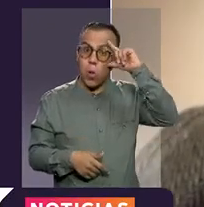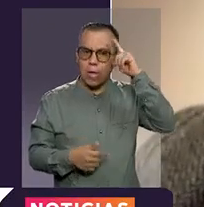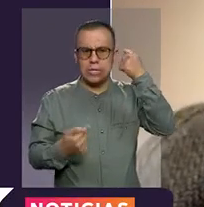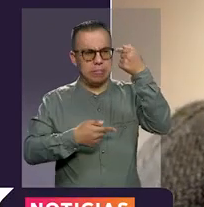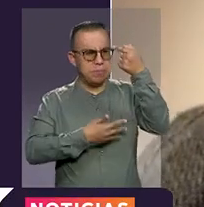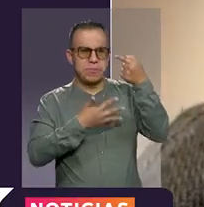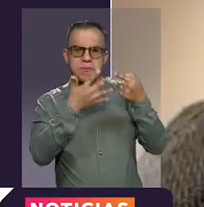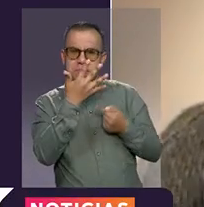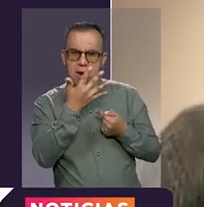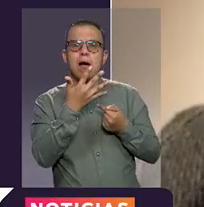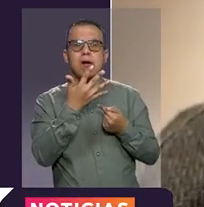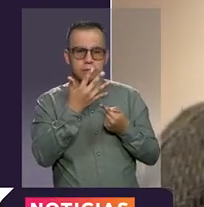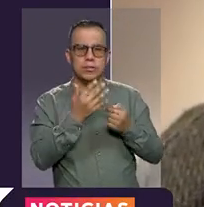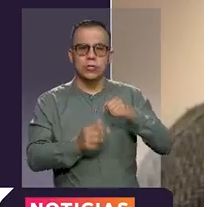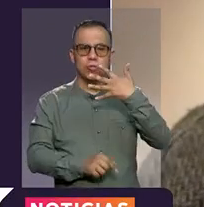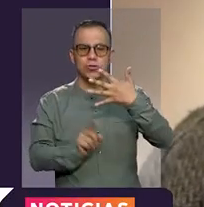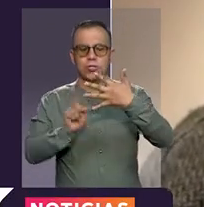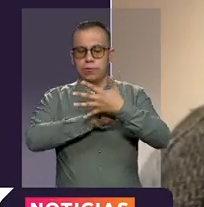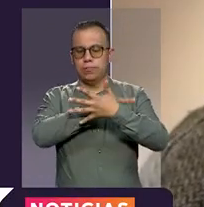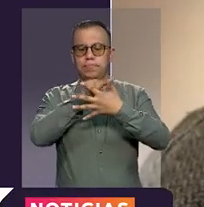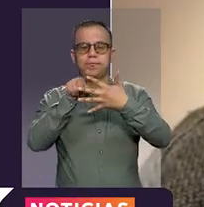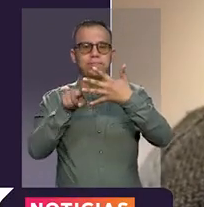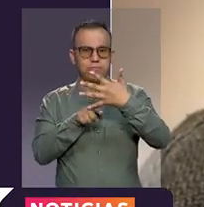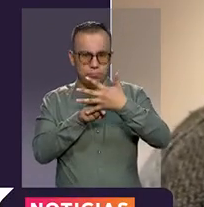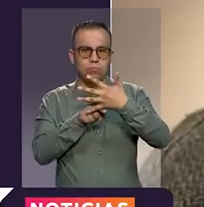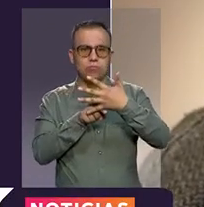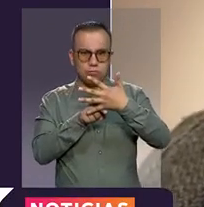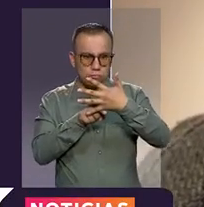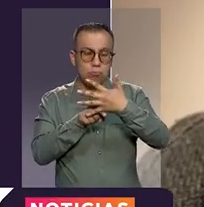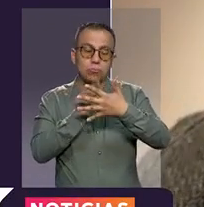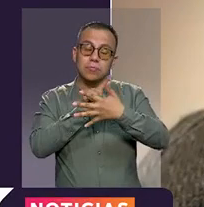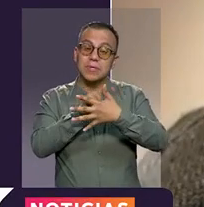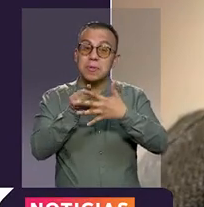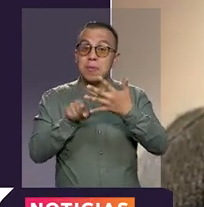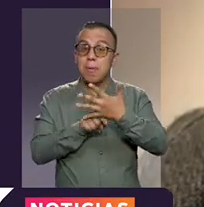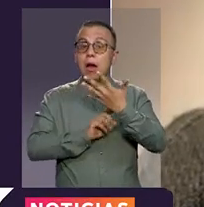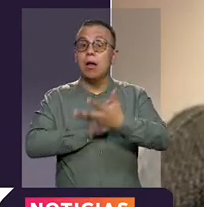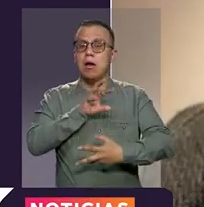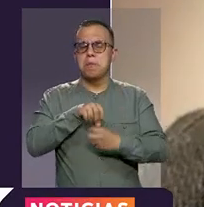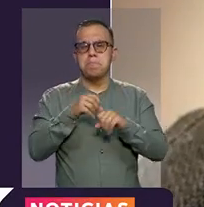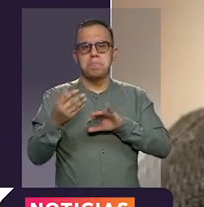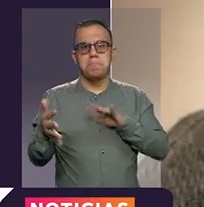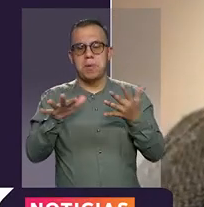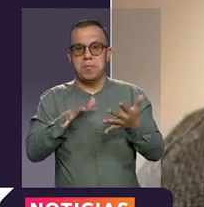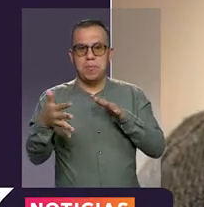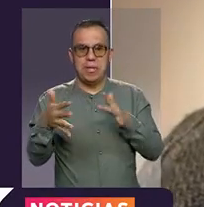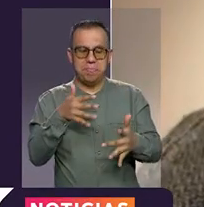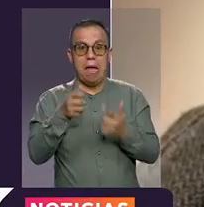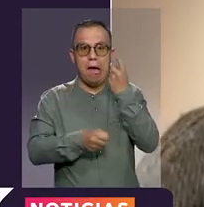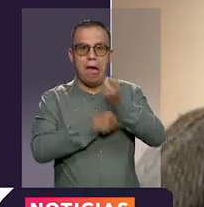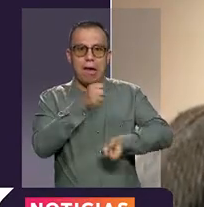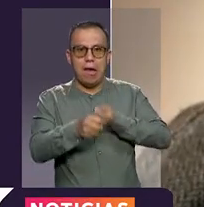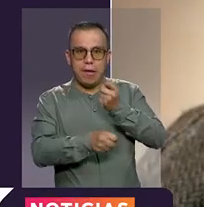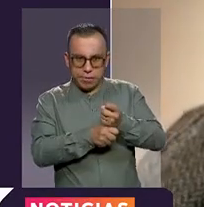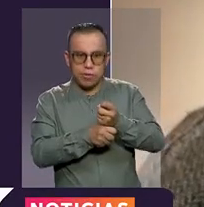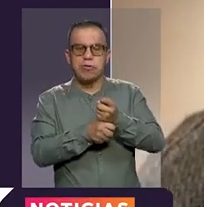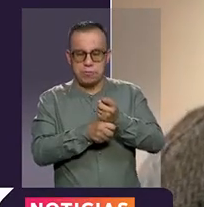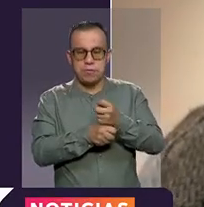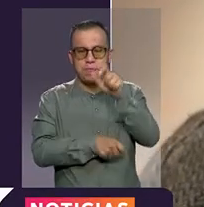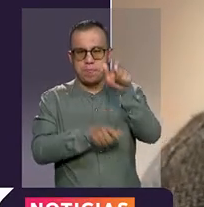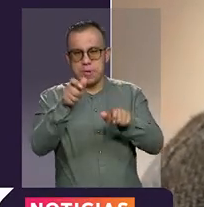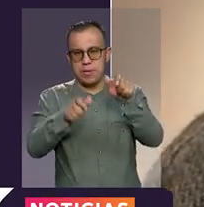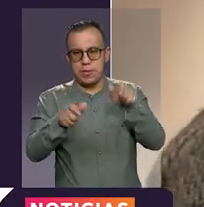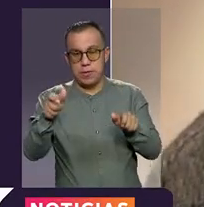etcétera, que son cinco criterios que determinan aproximadamente la edad que tiene la